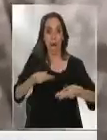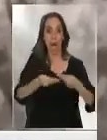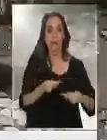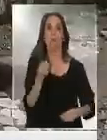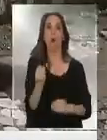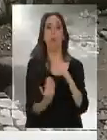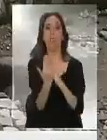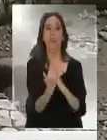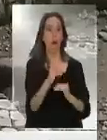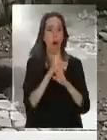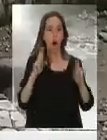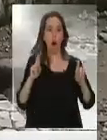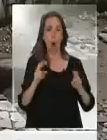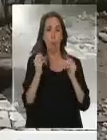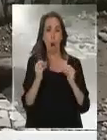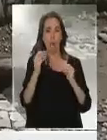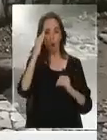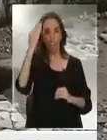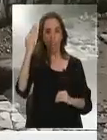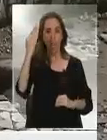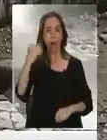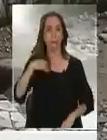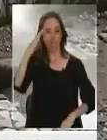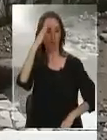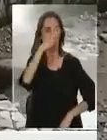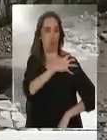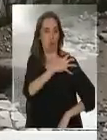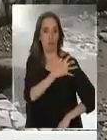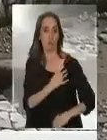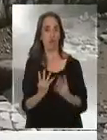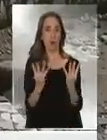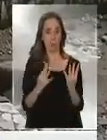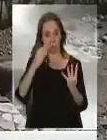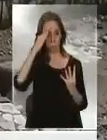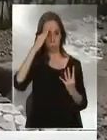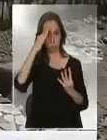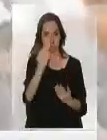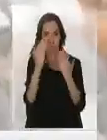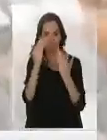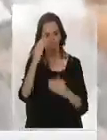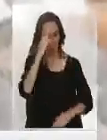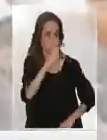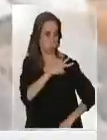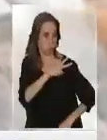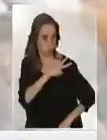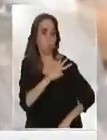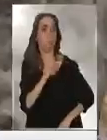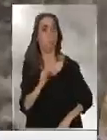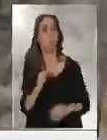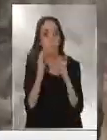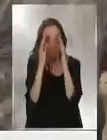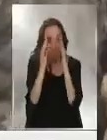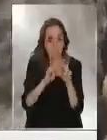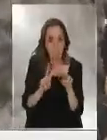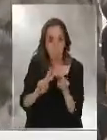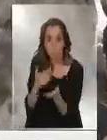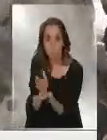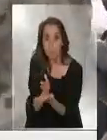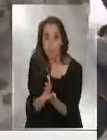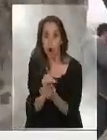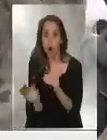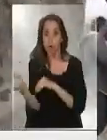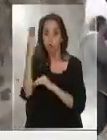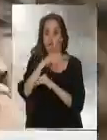Buenos días. Buenos días, comandante. Tras el saludo, los soldados tienen claro lo que viene: equiparse para comenzar esta